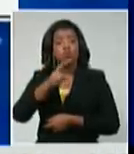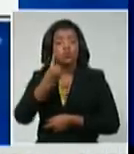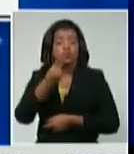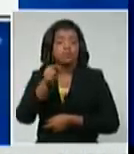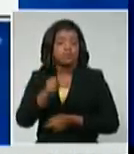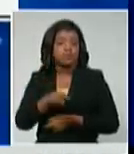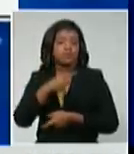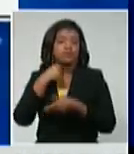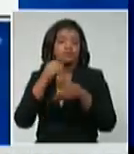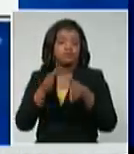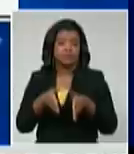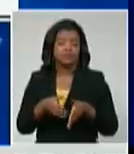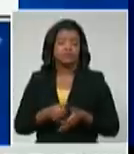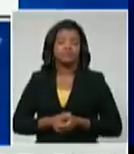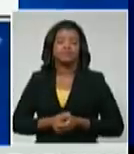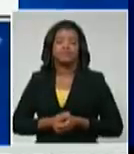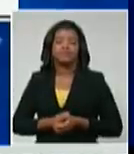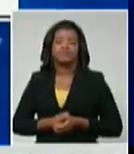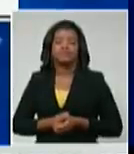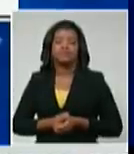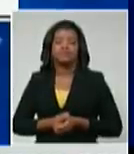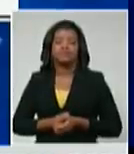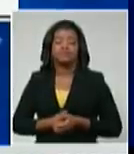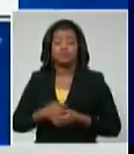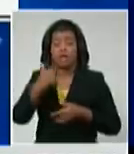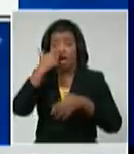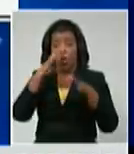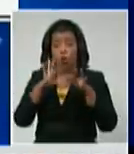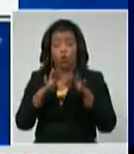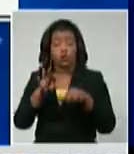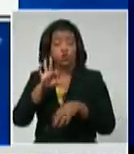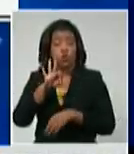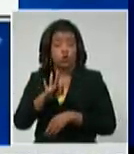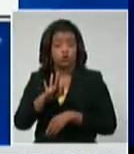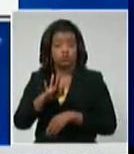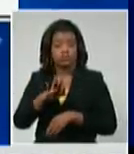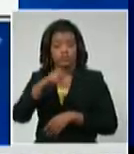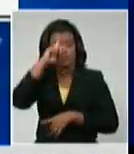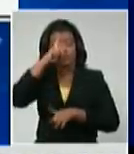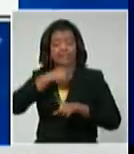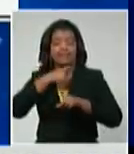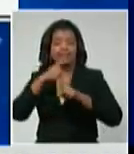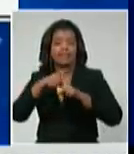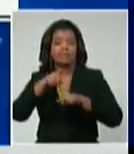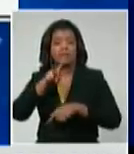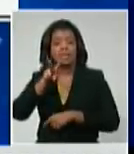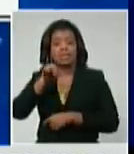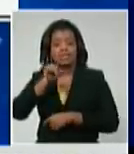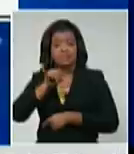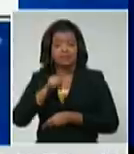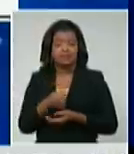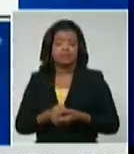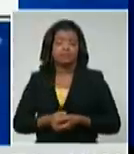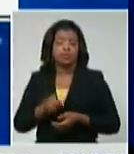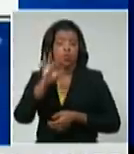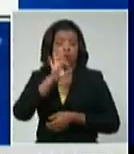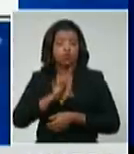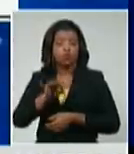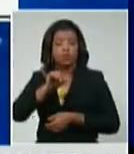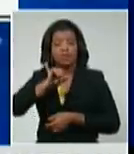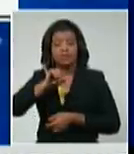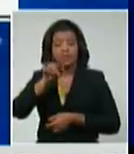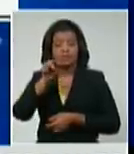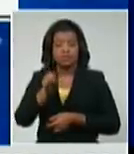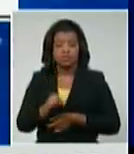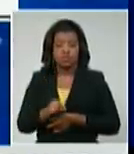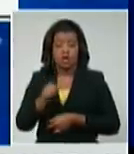0,36, 8 en agosto, 26 en septiembre, 1,62, octubre 6, y en lo que va del